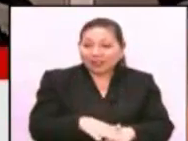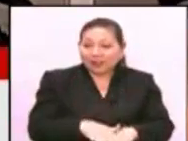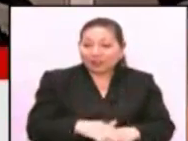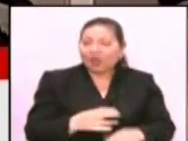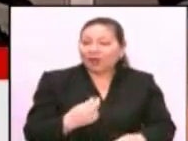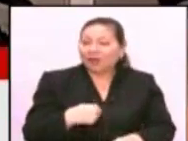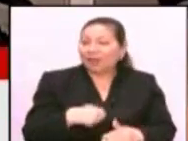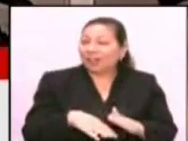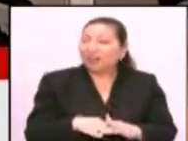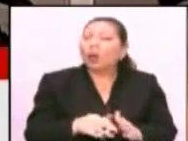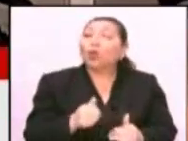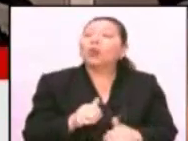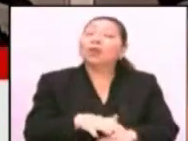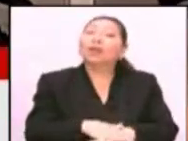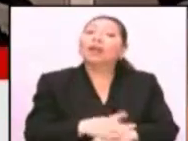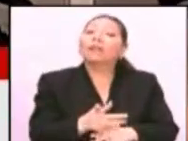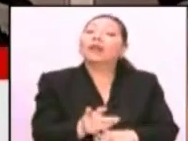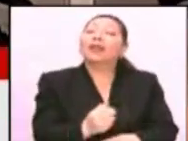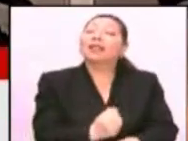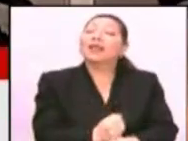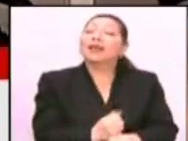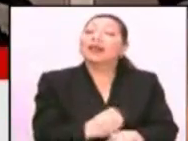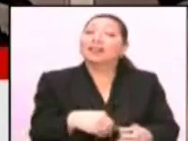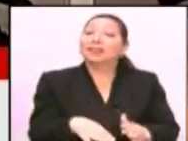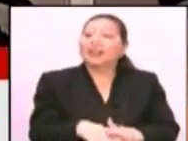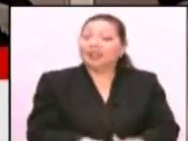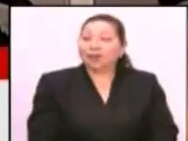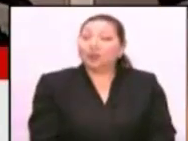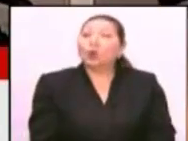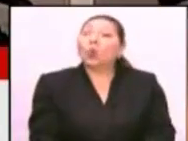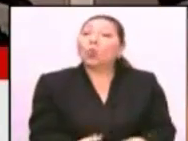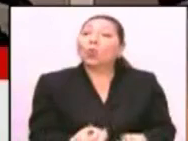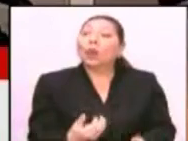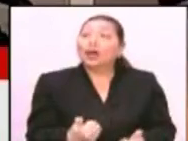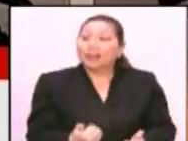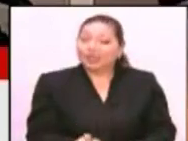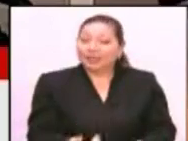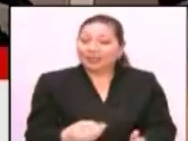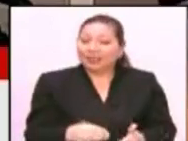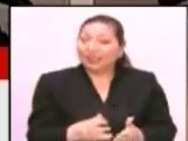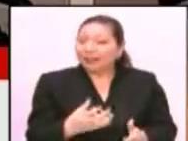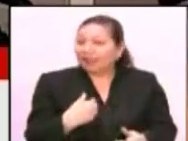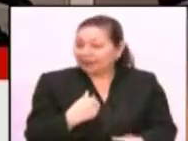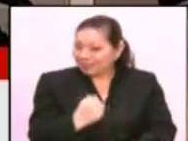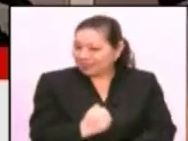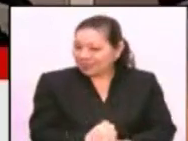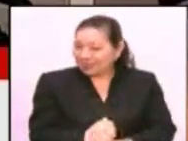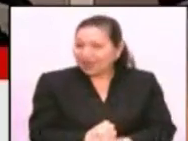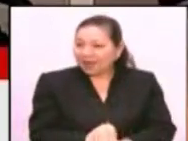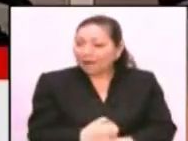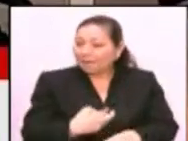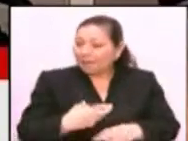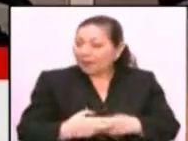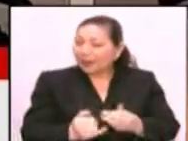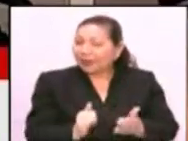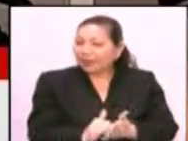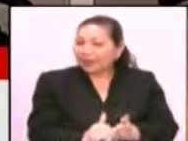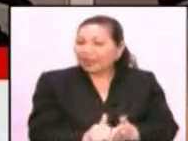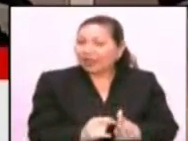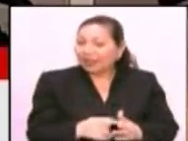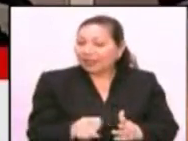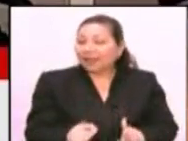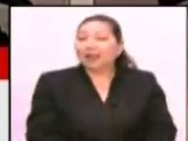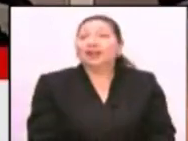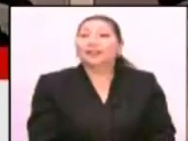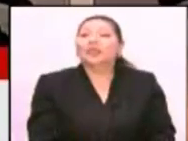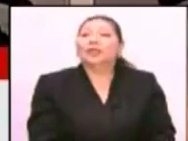con nosotros dentro de los penales, cuál es su plan de trabajo dentro del penal, cuál es el tipo de interno con el que quiere trabajar, cuál es la producción que espera sacar,